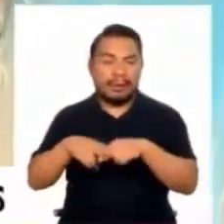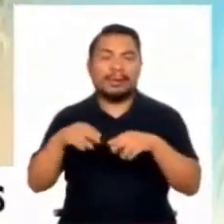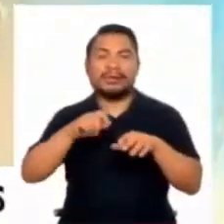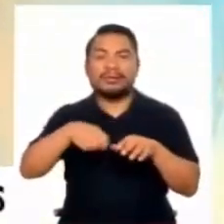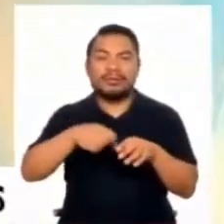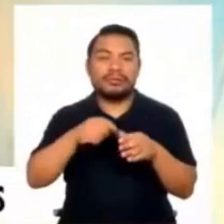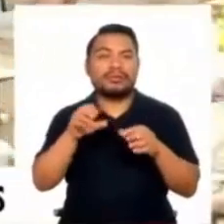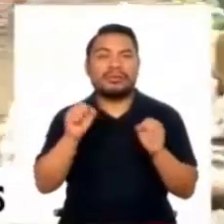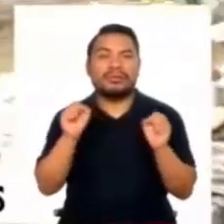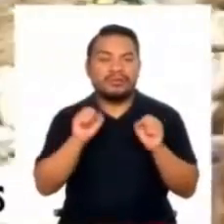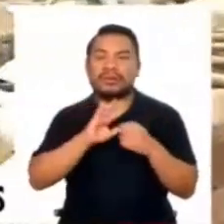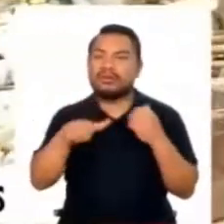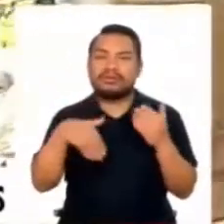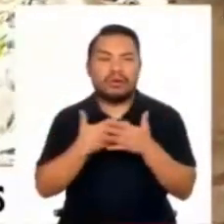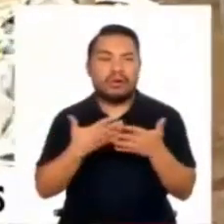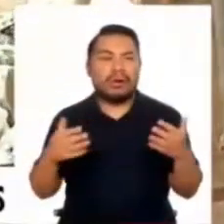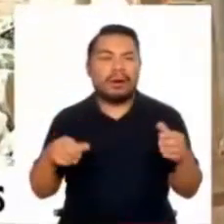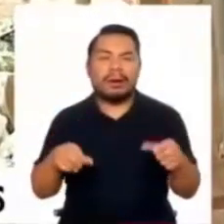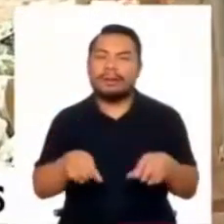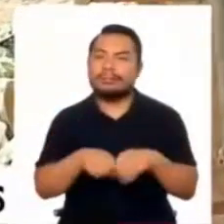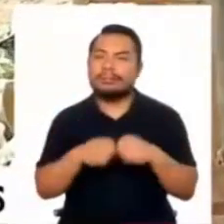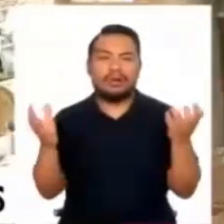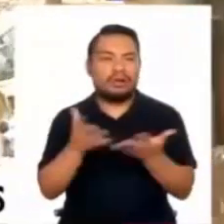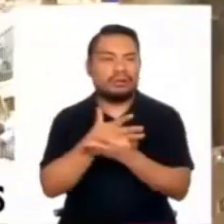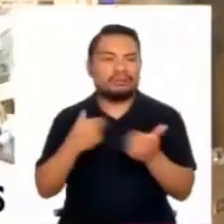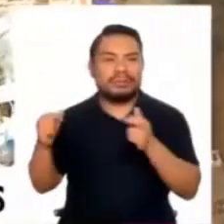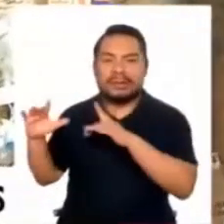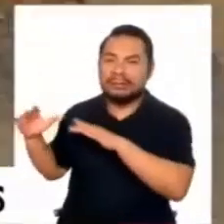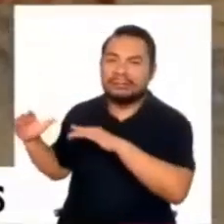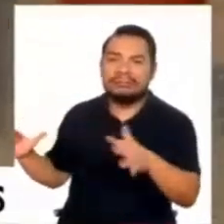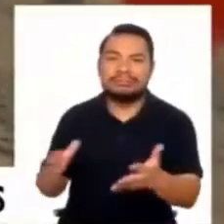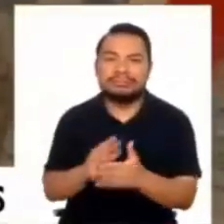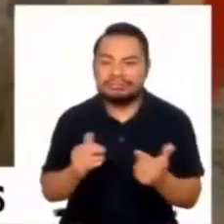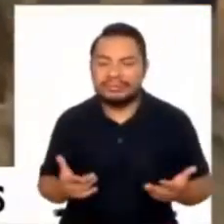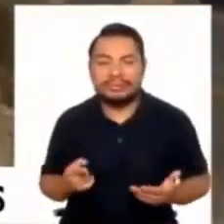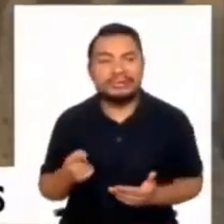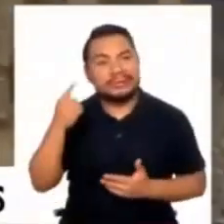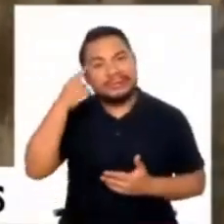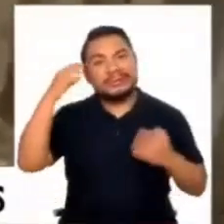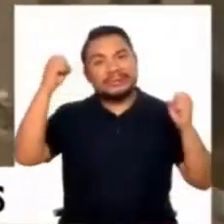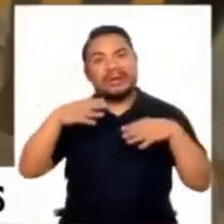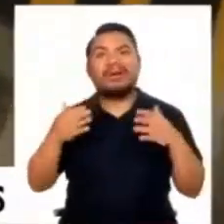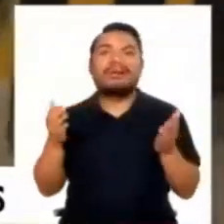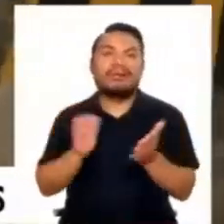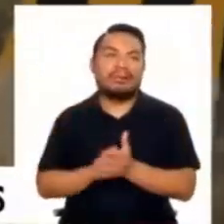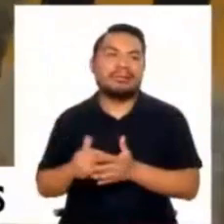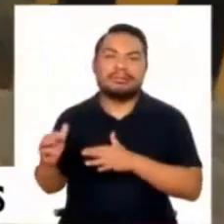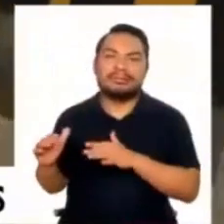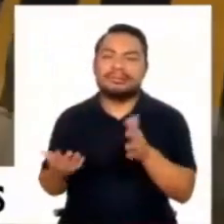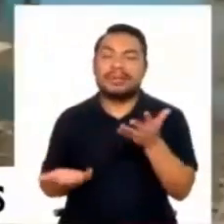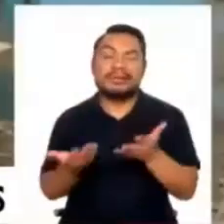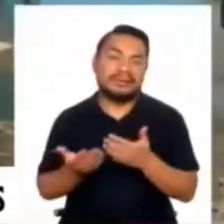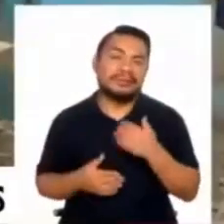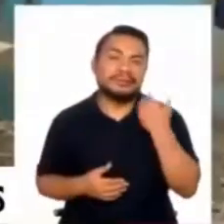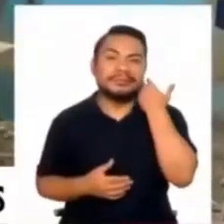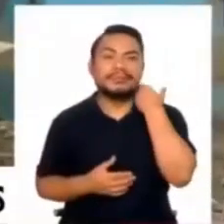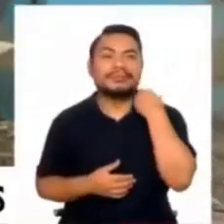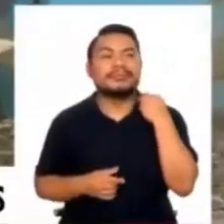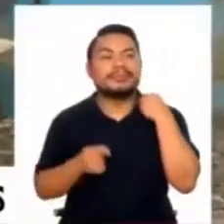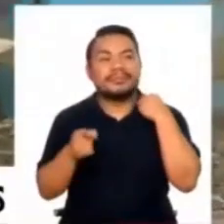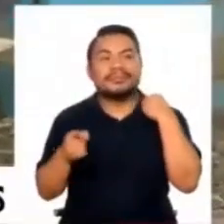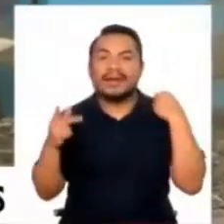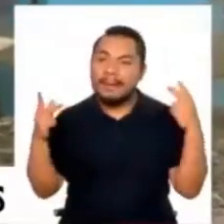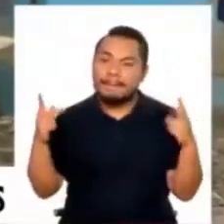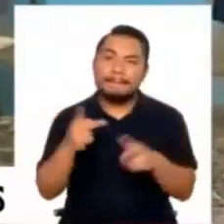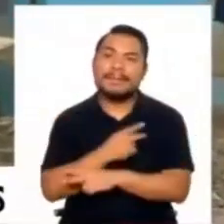alimentos. Sus casas quedaron prácticamente inhabitables y temen que las lluvias vuelvan a activar esta quebrada. Y va a ser